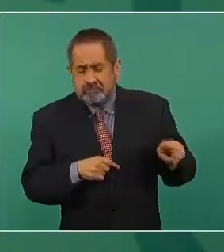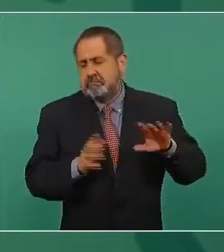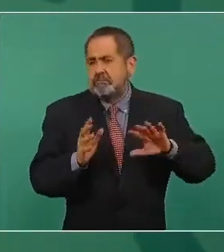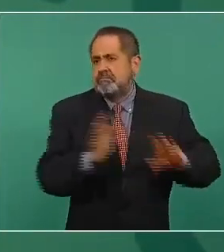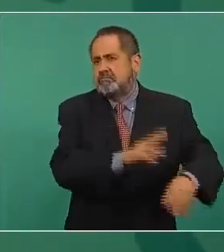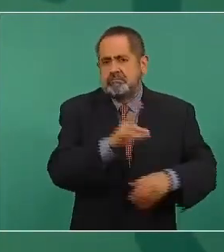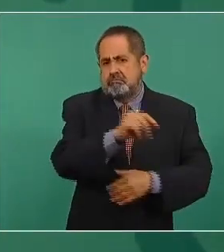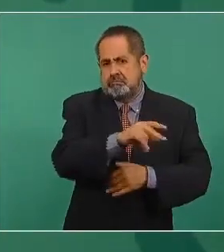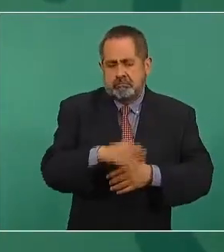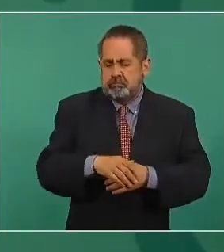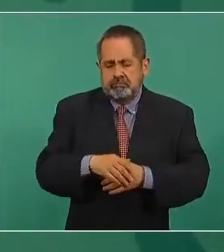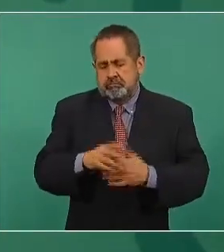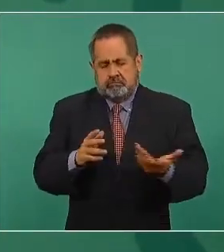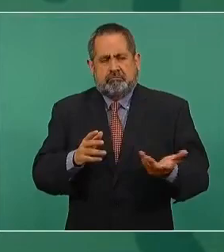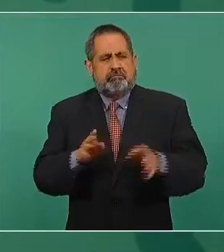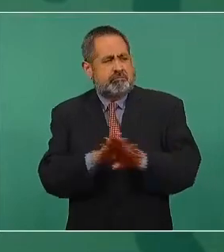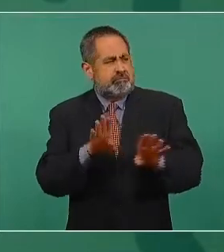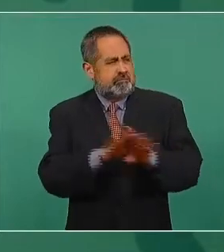contra